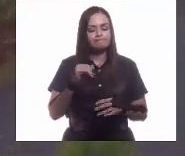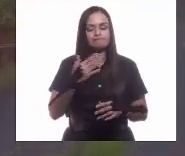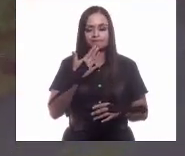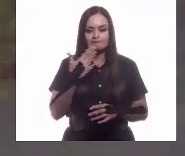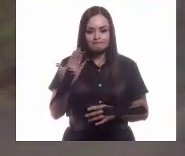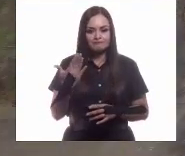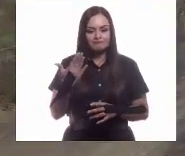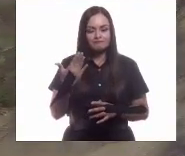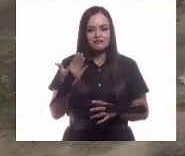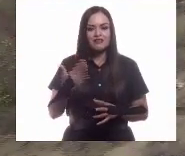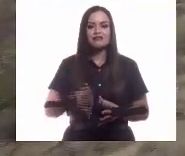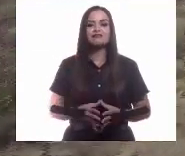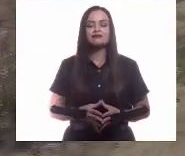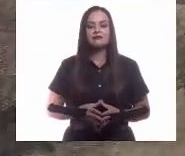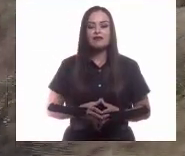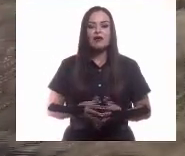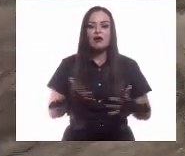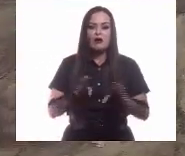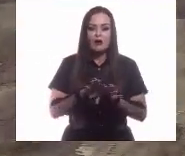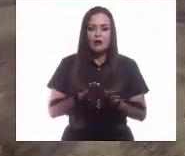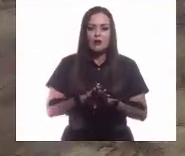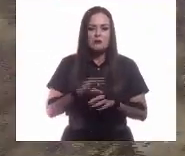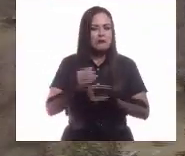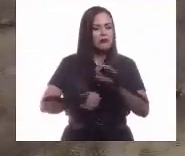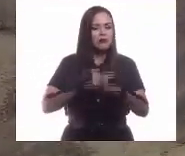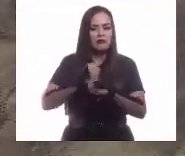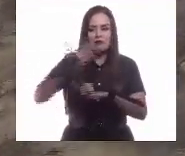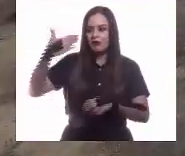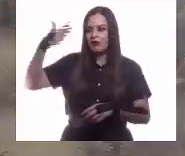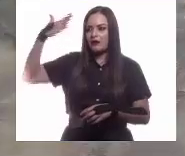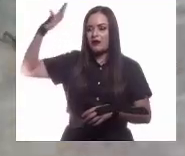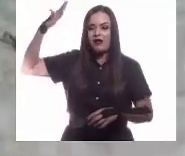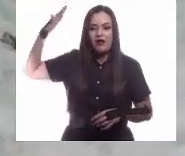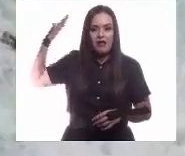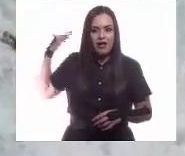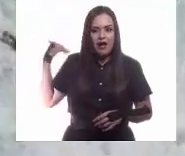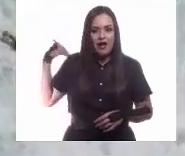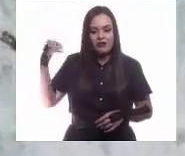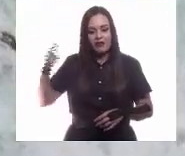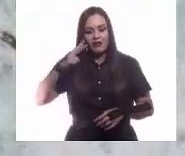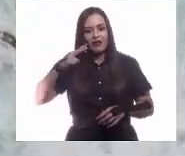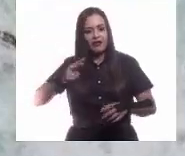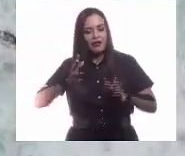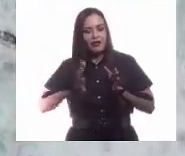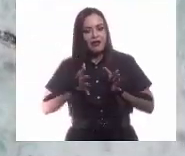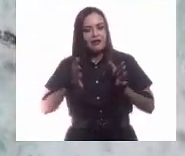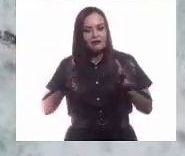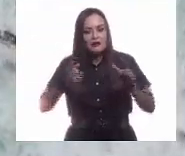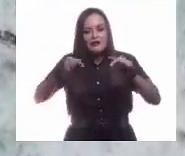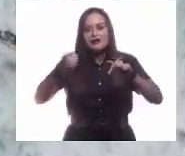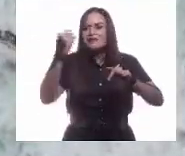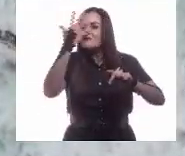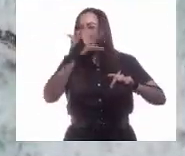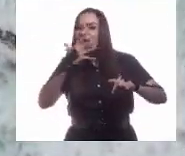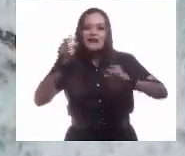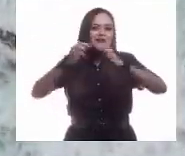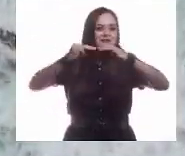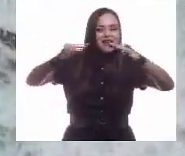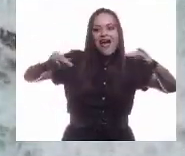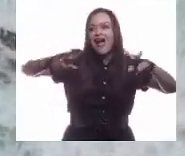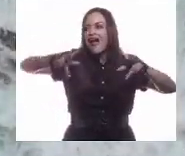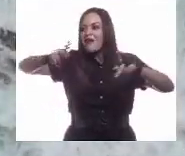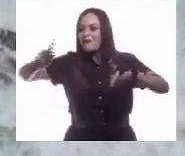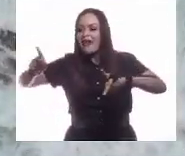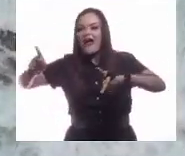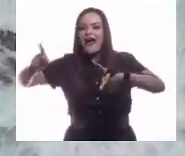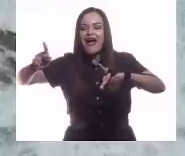Jordán y que hace apenas unas décadas sería finalmente descubierto por sus bellezas naturales, por su